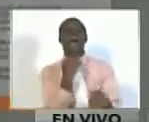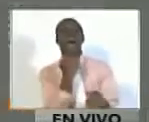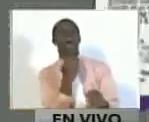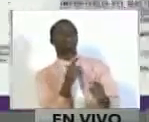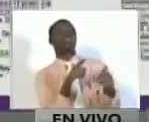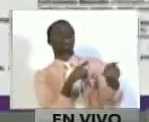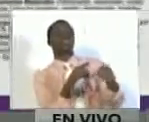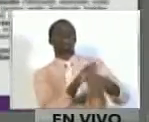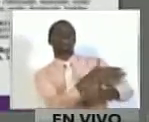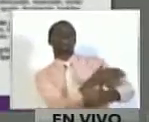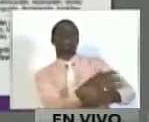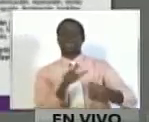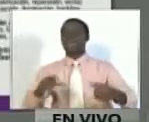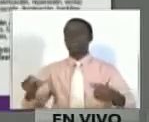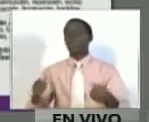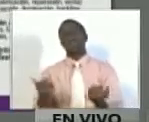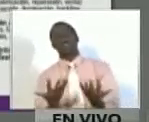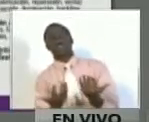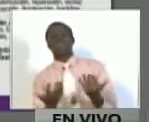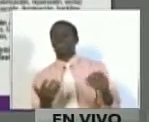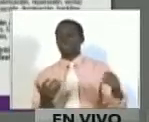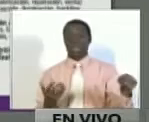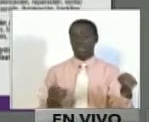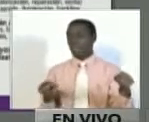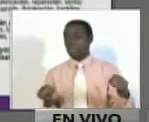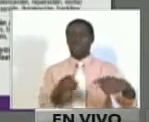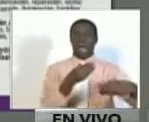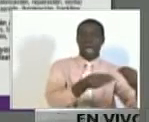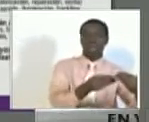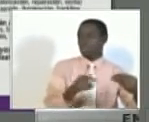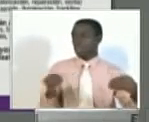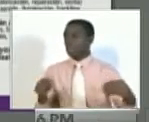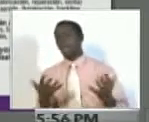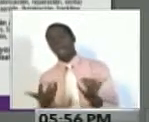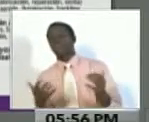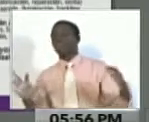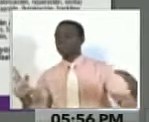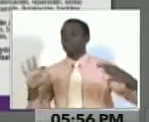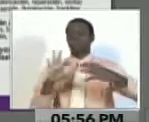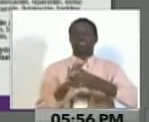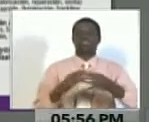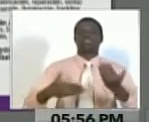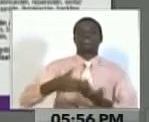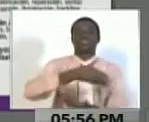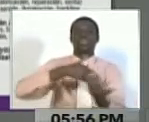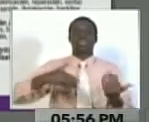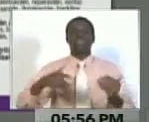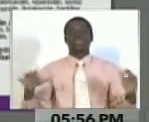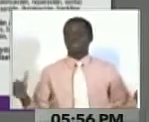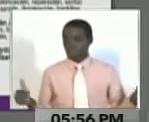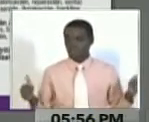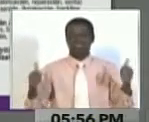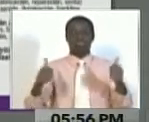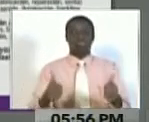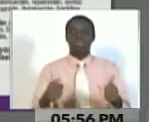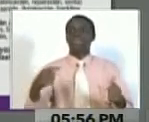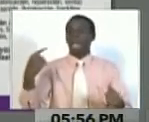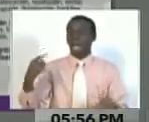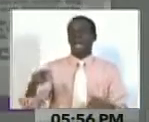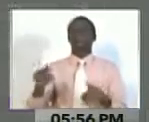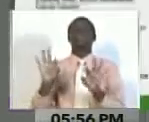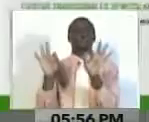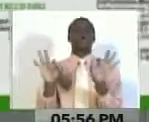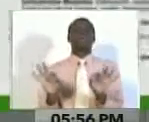la música y quien la necesita. Entonces, por eso nosotros generamos todo este encuentro de cara a cara entre el sector industrial que tenemos en el país y el